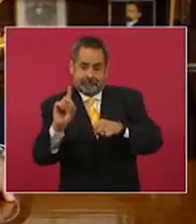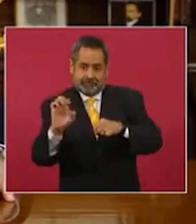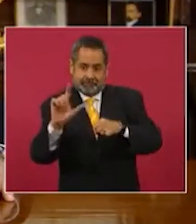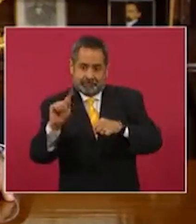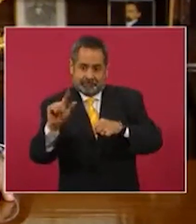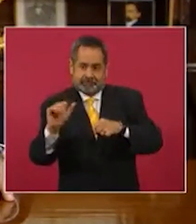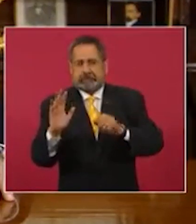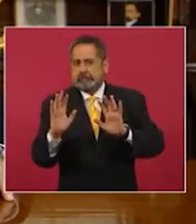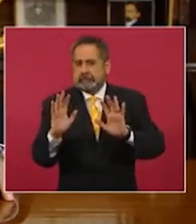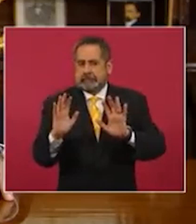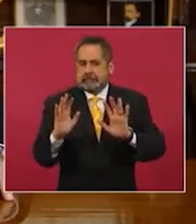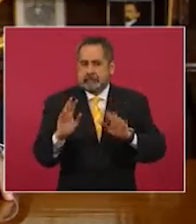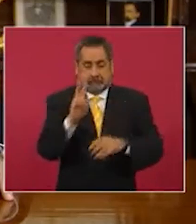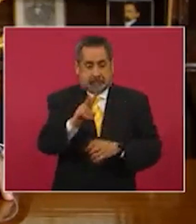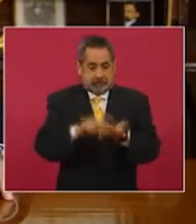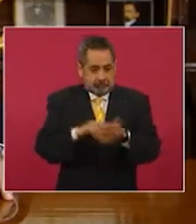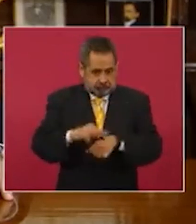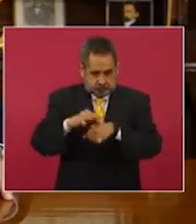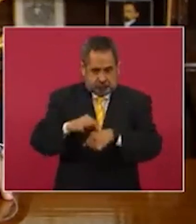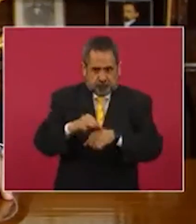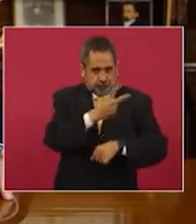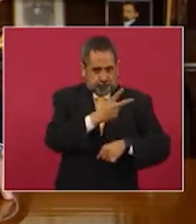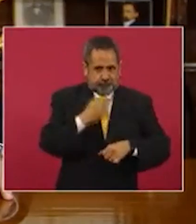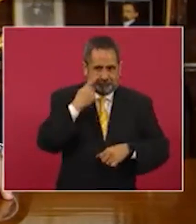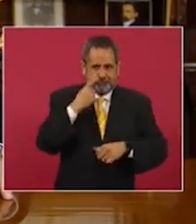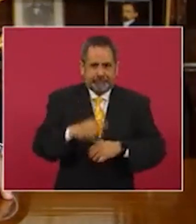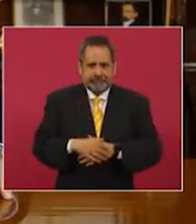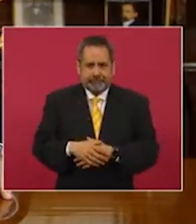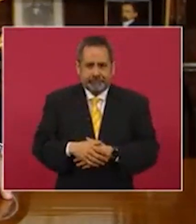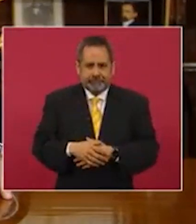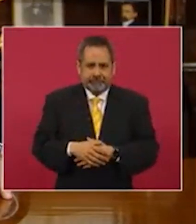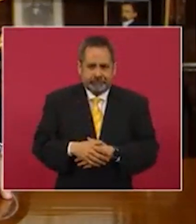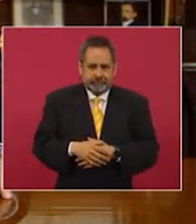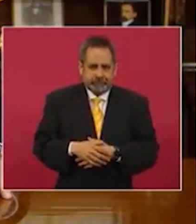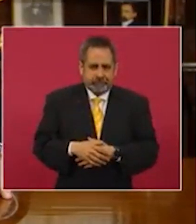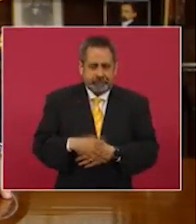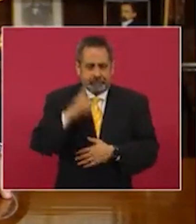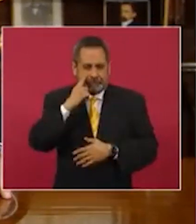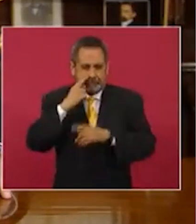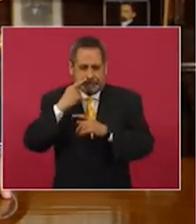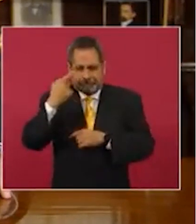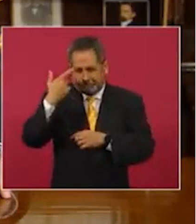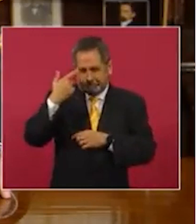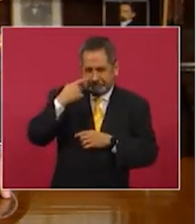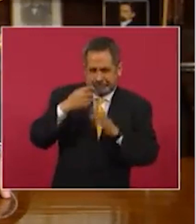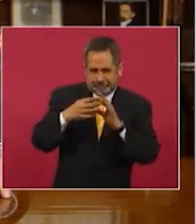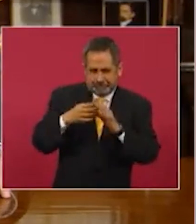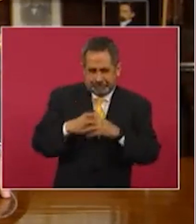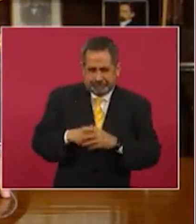Y lo estoy experimentando. Miren, me voy a medir la temperatura.